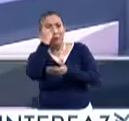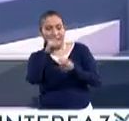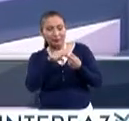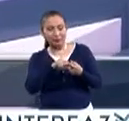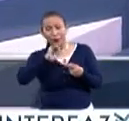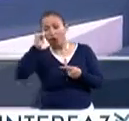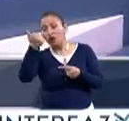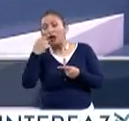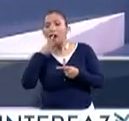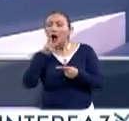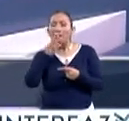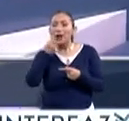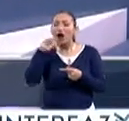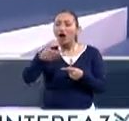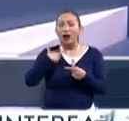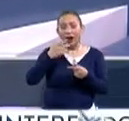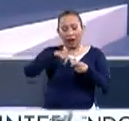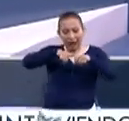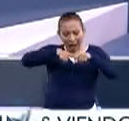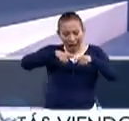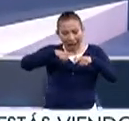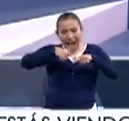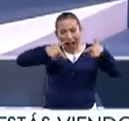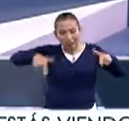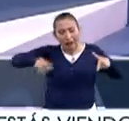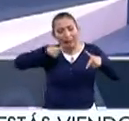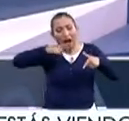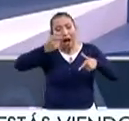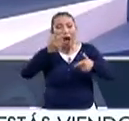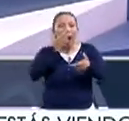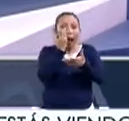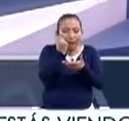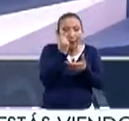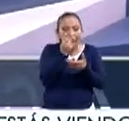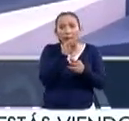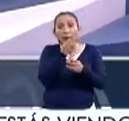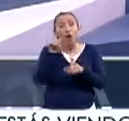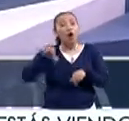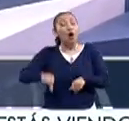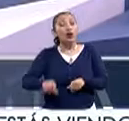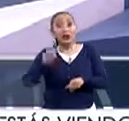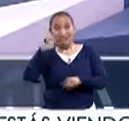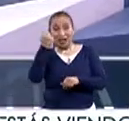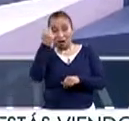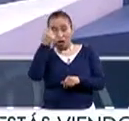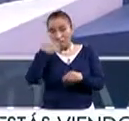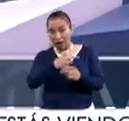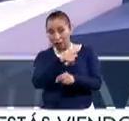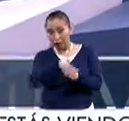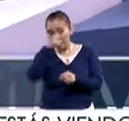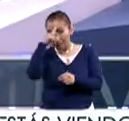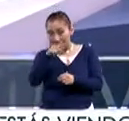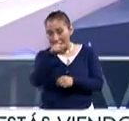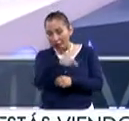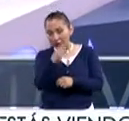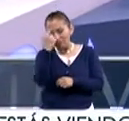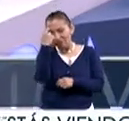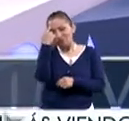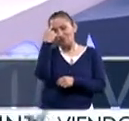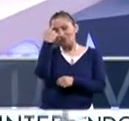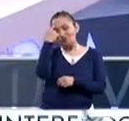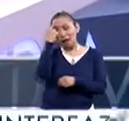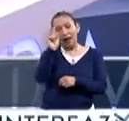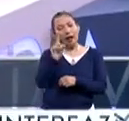aunque la forma de aprender gramática aislada era otra forma hoy en el tecnológico nacional de méxico pensamos